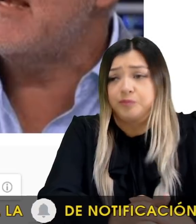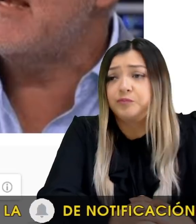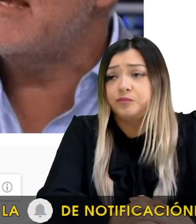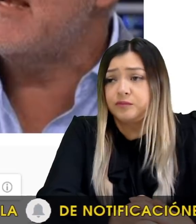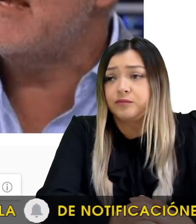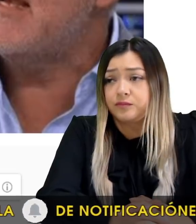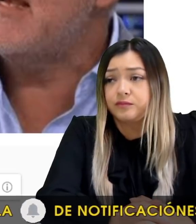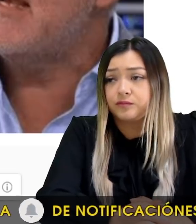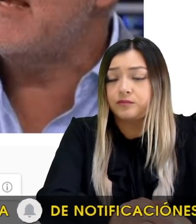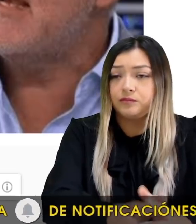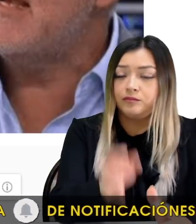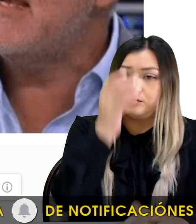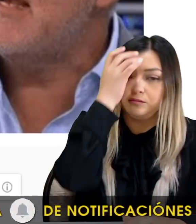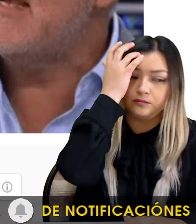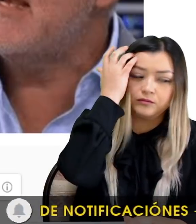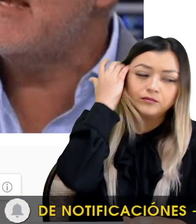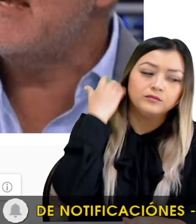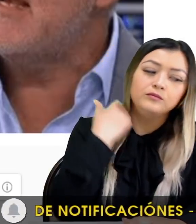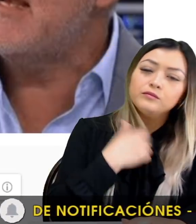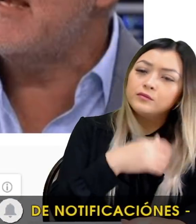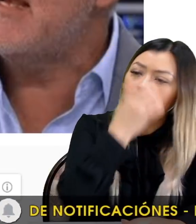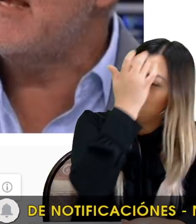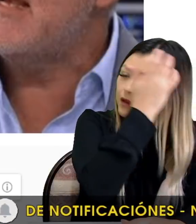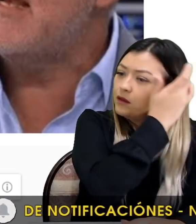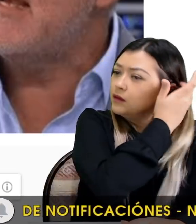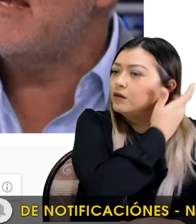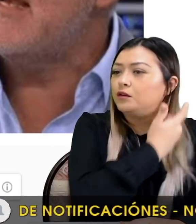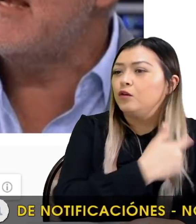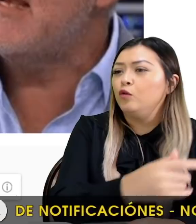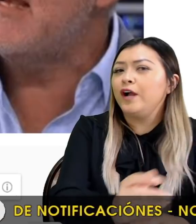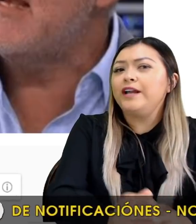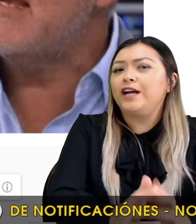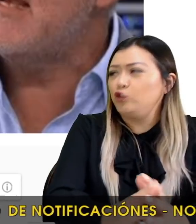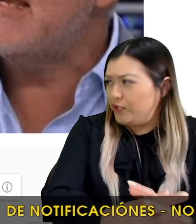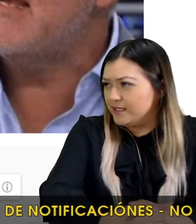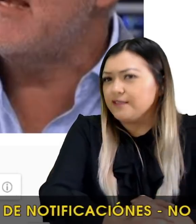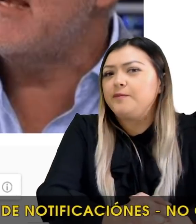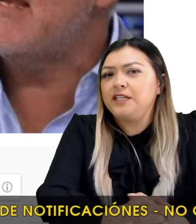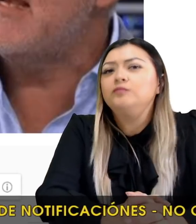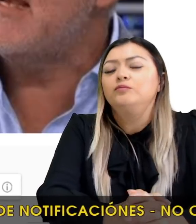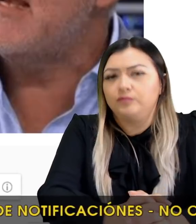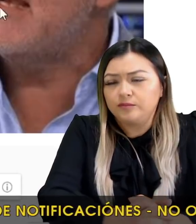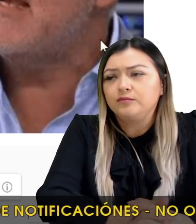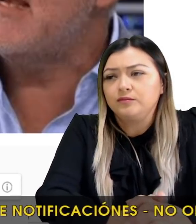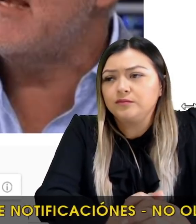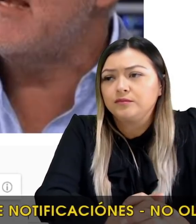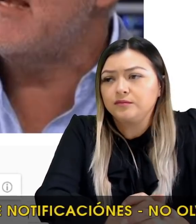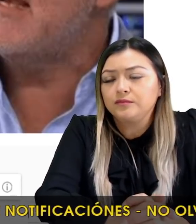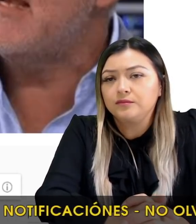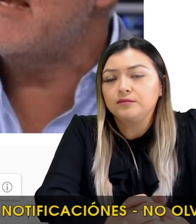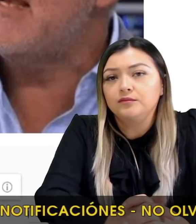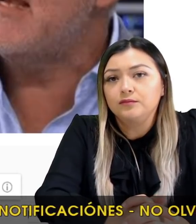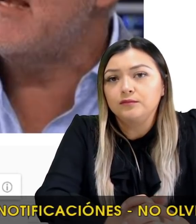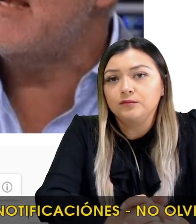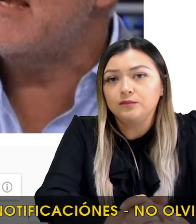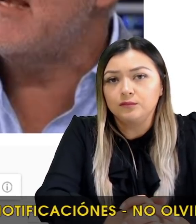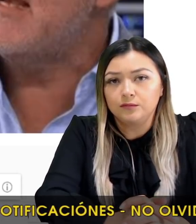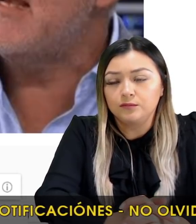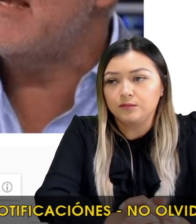decía el mismo John Ackerman y otros dos compañeros que obviamente